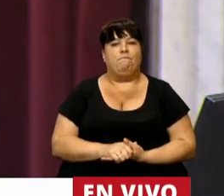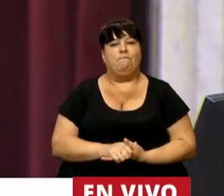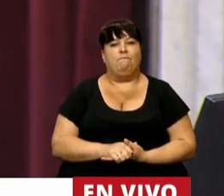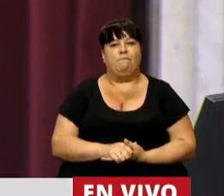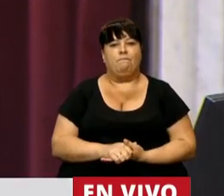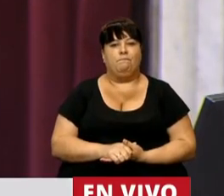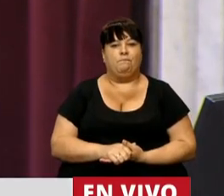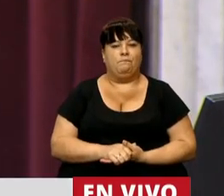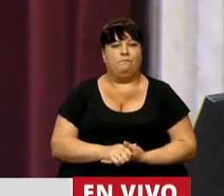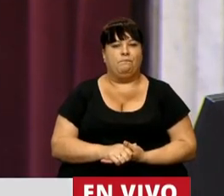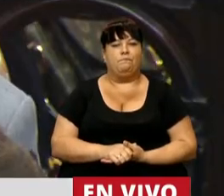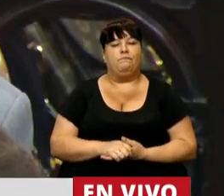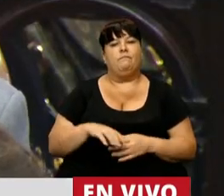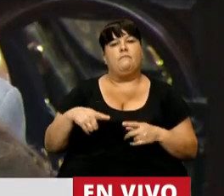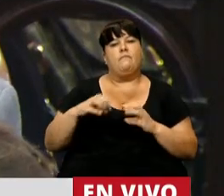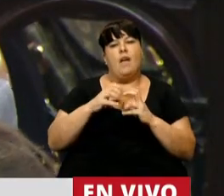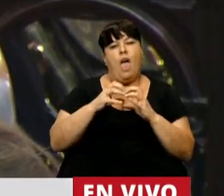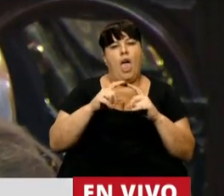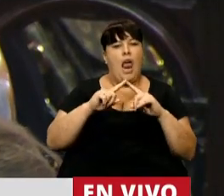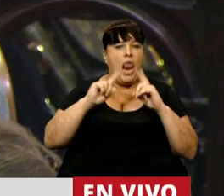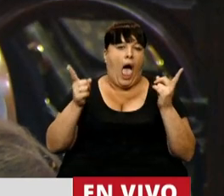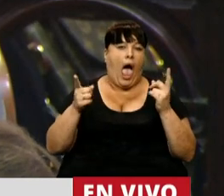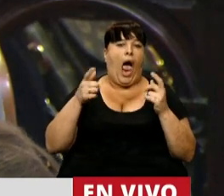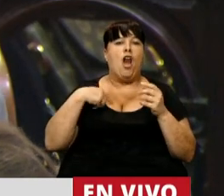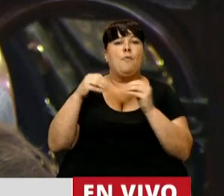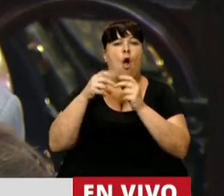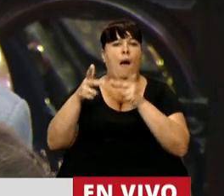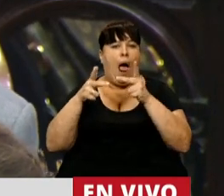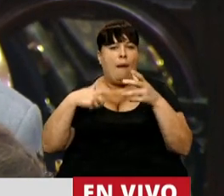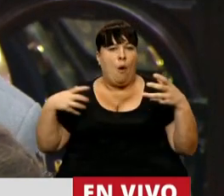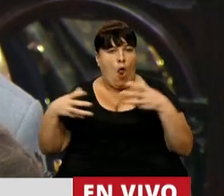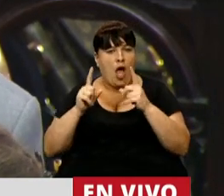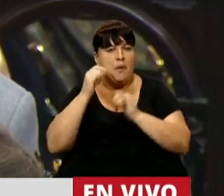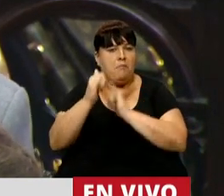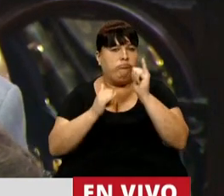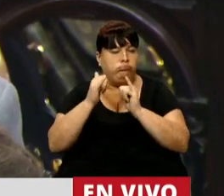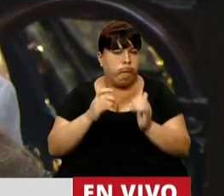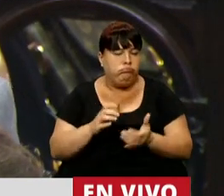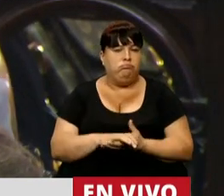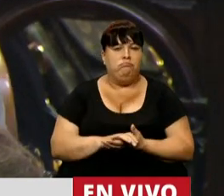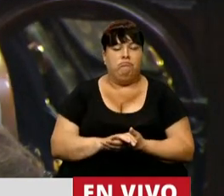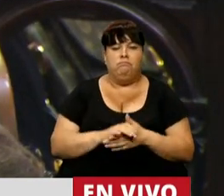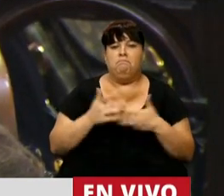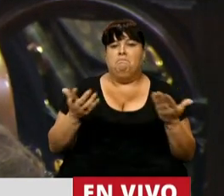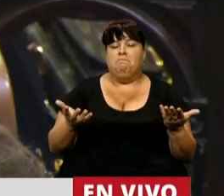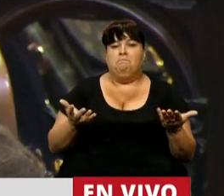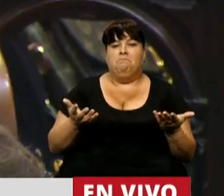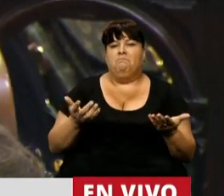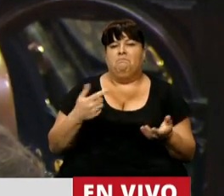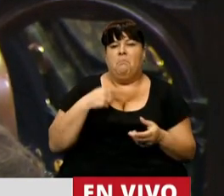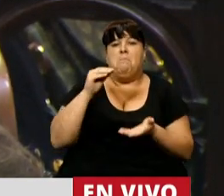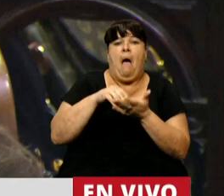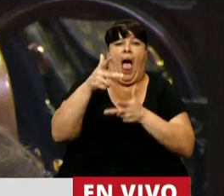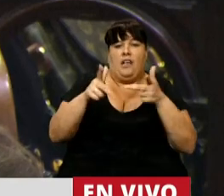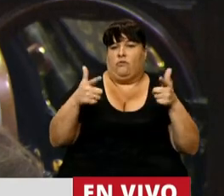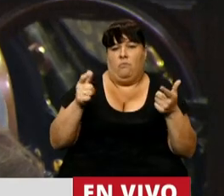después del largo debate y lo que han expresado mis compañeros de Interbloque, queda muy poco